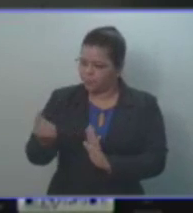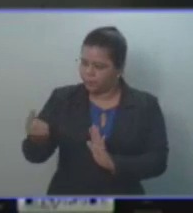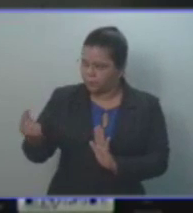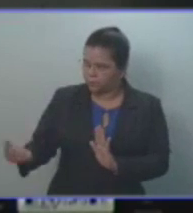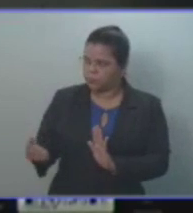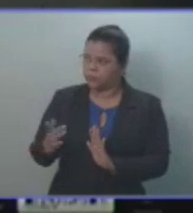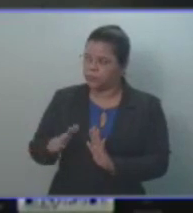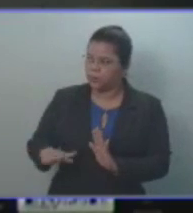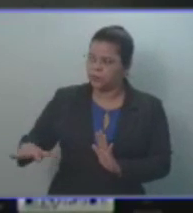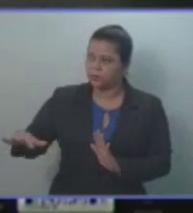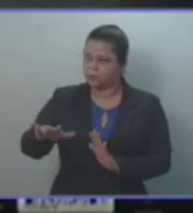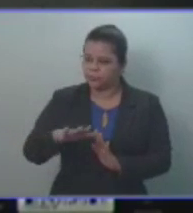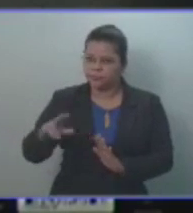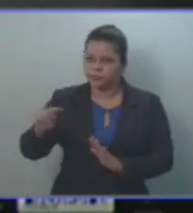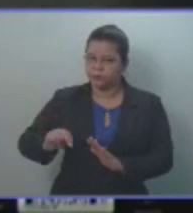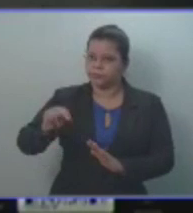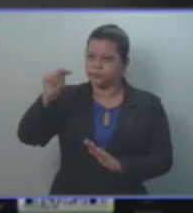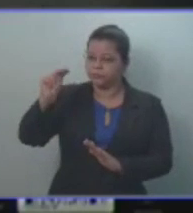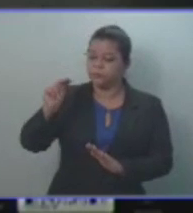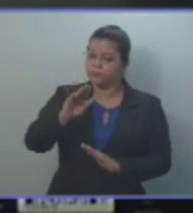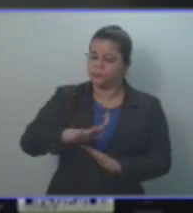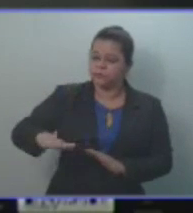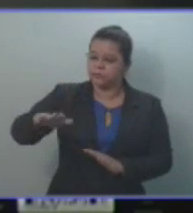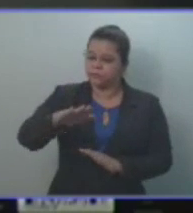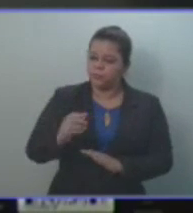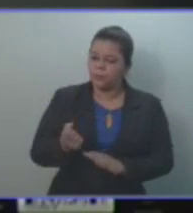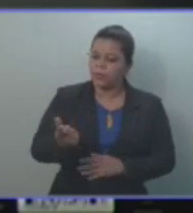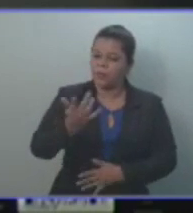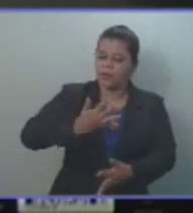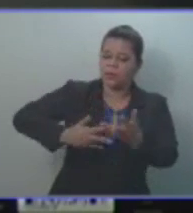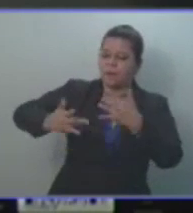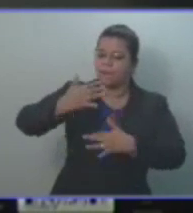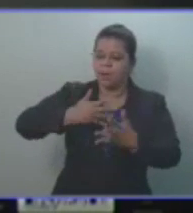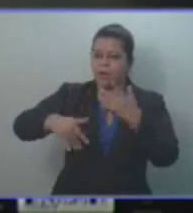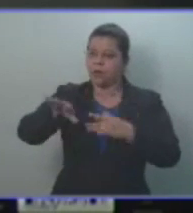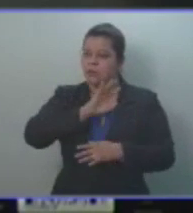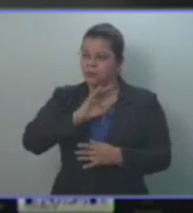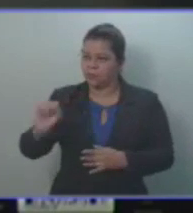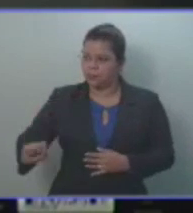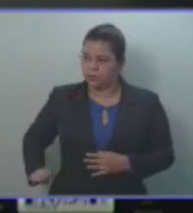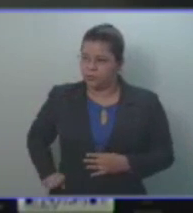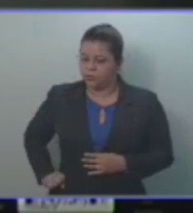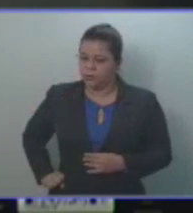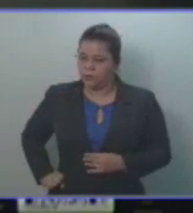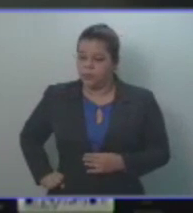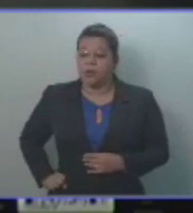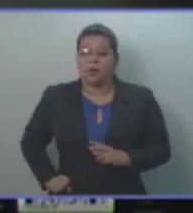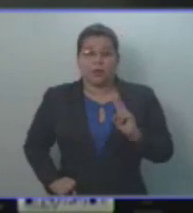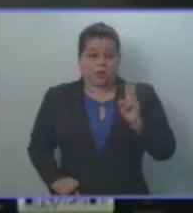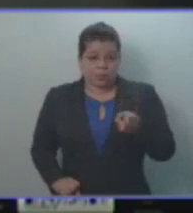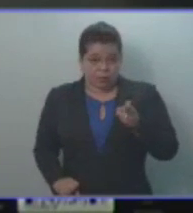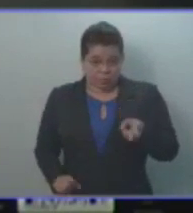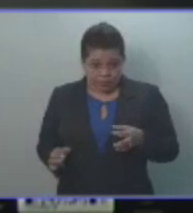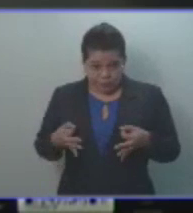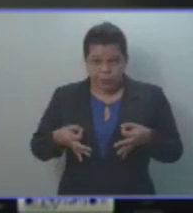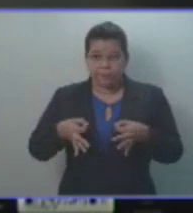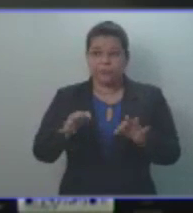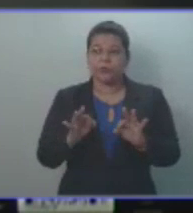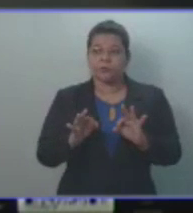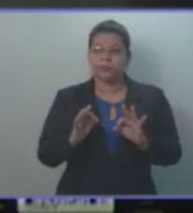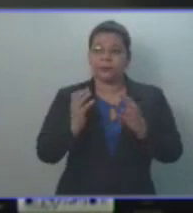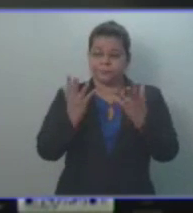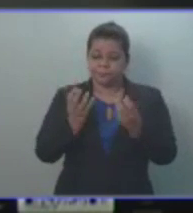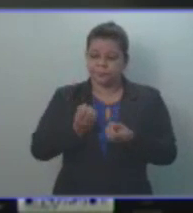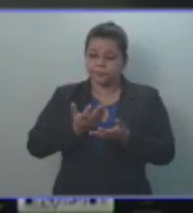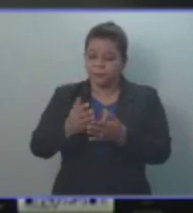de la zona norte y la zona costero marina del Salvador. Asimismo, agradecer a otros